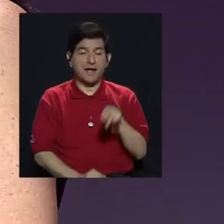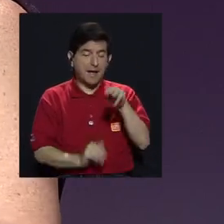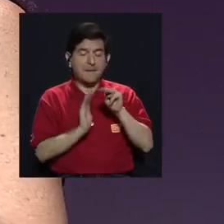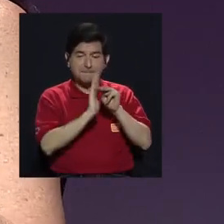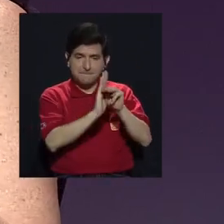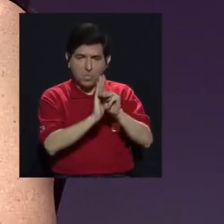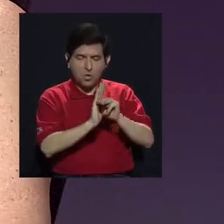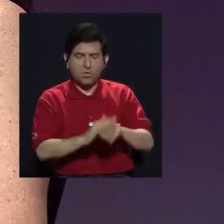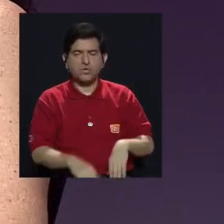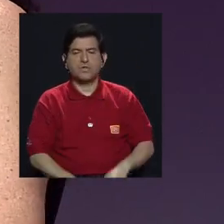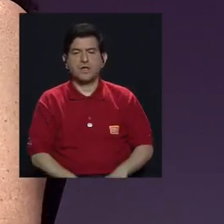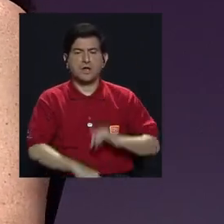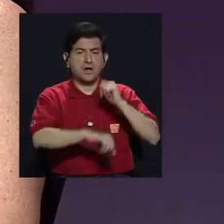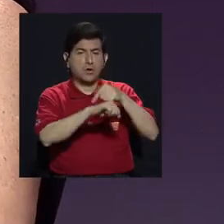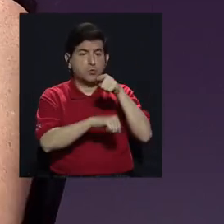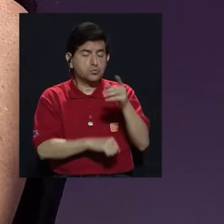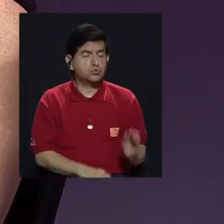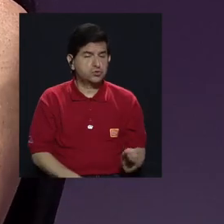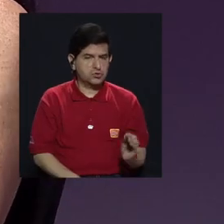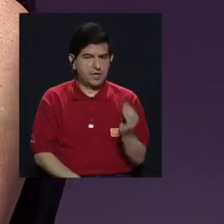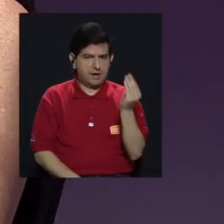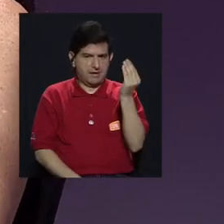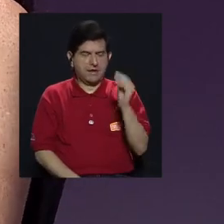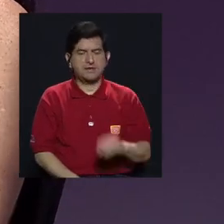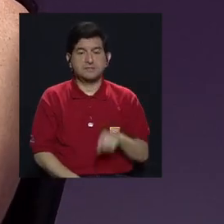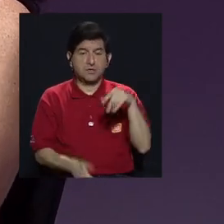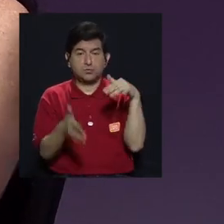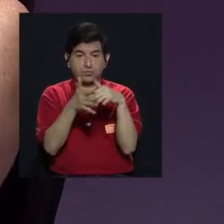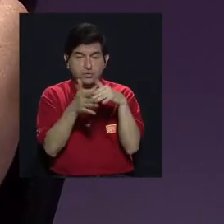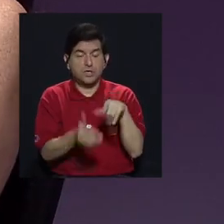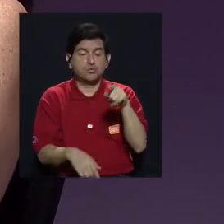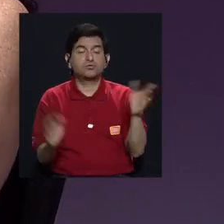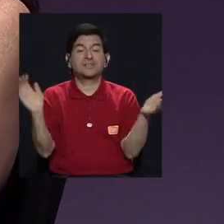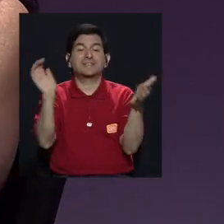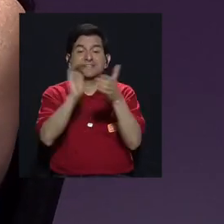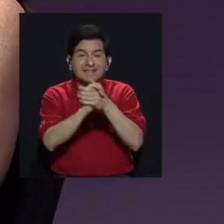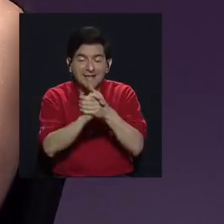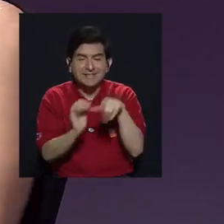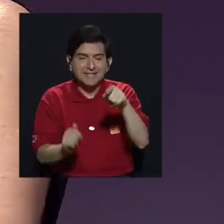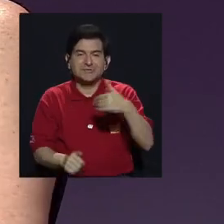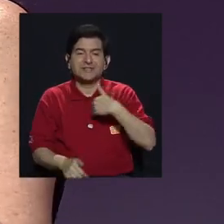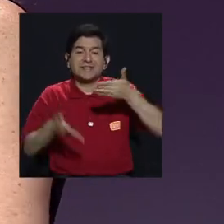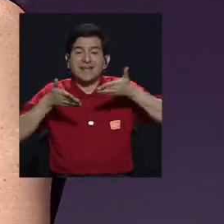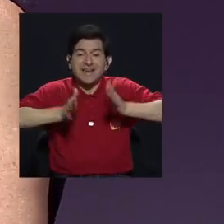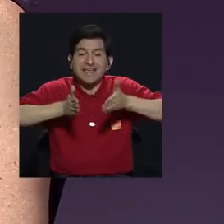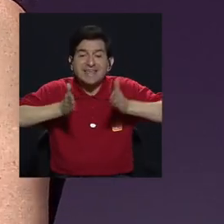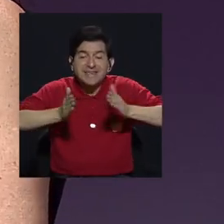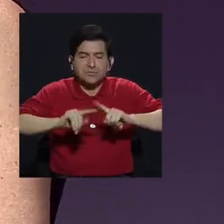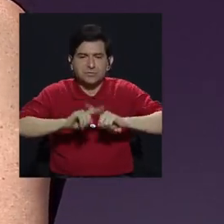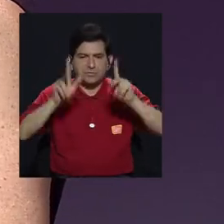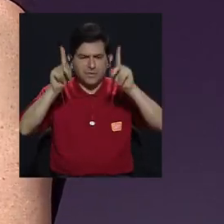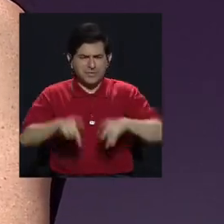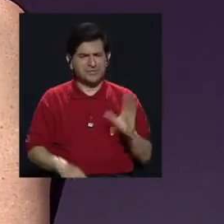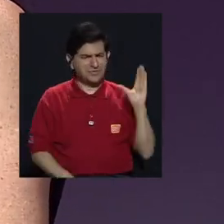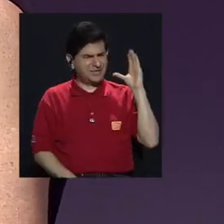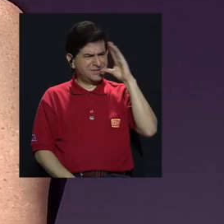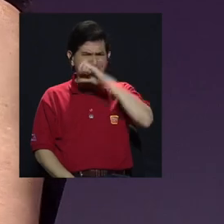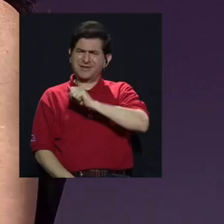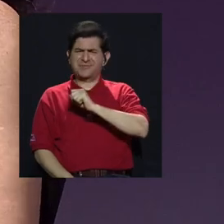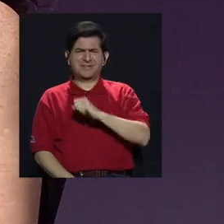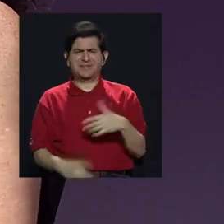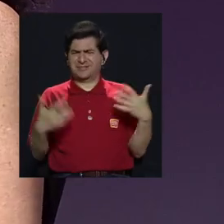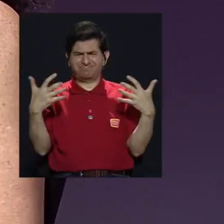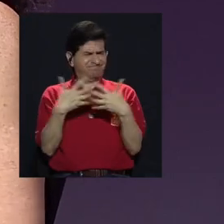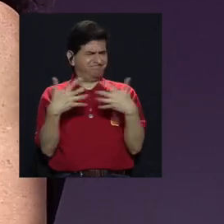Bueno, vas a crecer, vas a estudiar, te vas a casar y vas a tener hijos. Pero la gente comienza a darse cuenta de